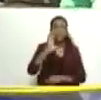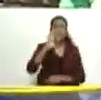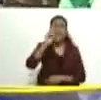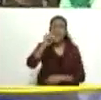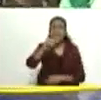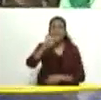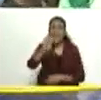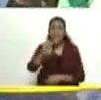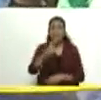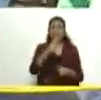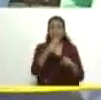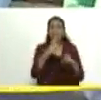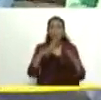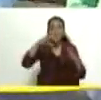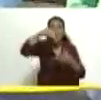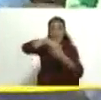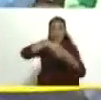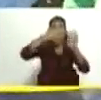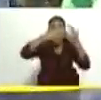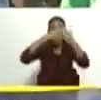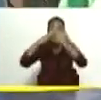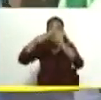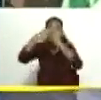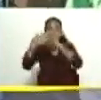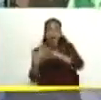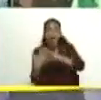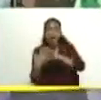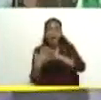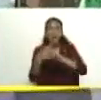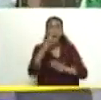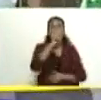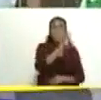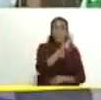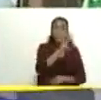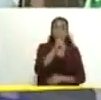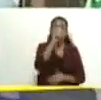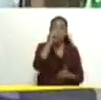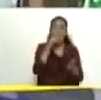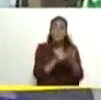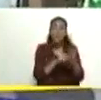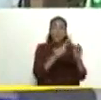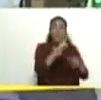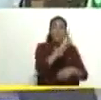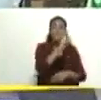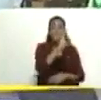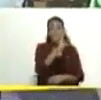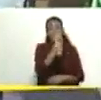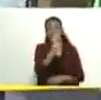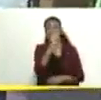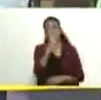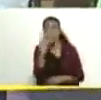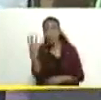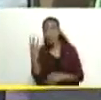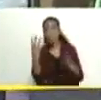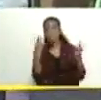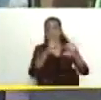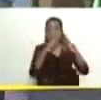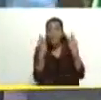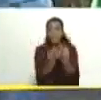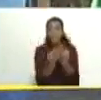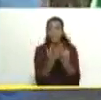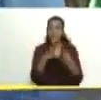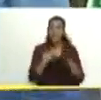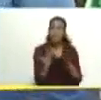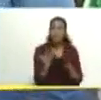que en medio del barrio, en medio de la comunidad, esas 2.029 familias o electores vayan a votar con tranquilidad a la